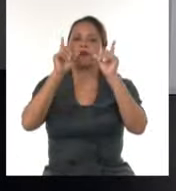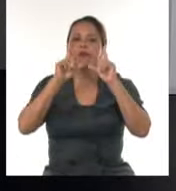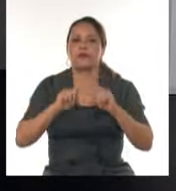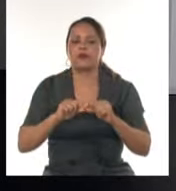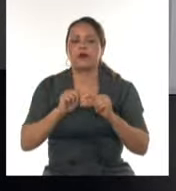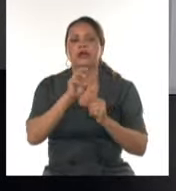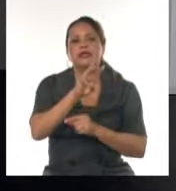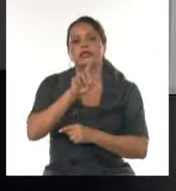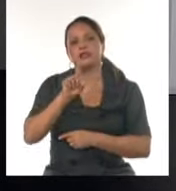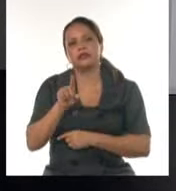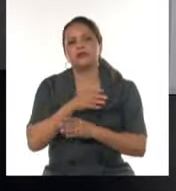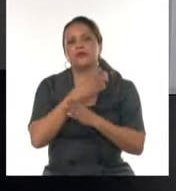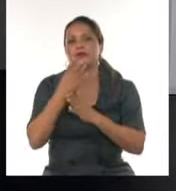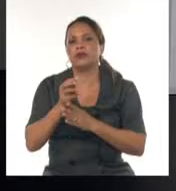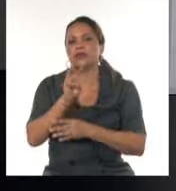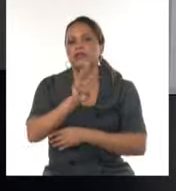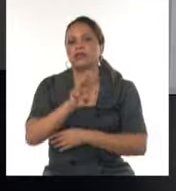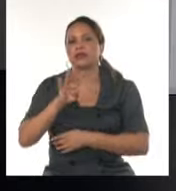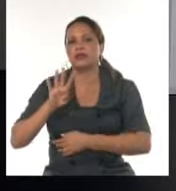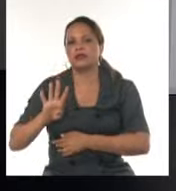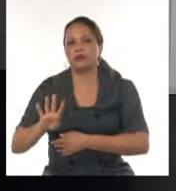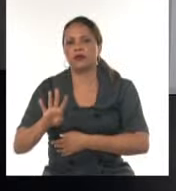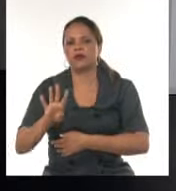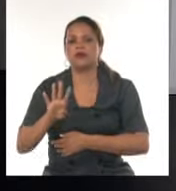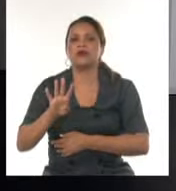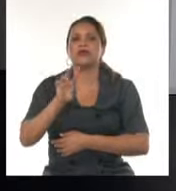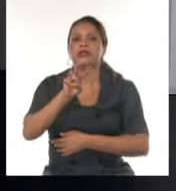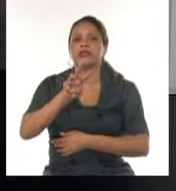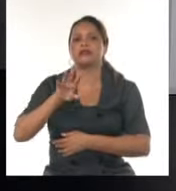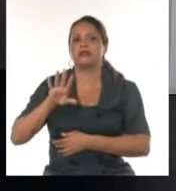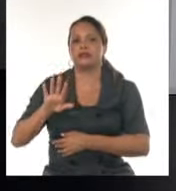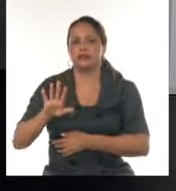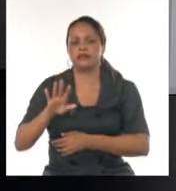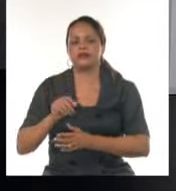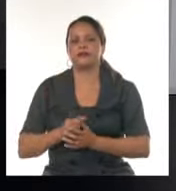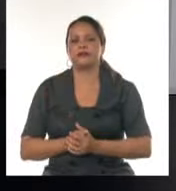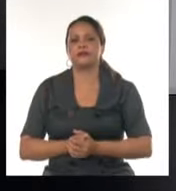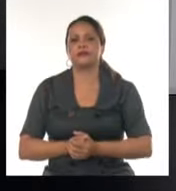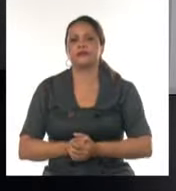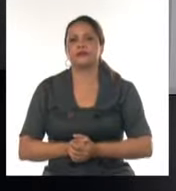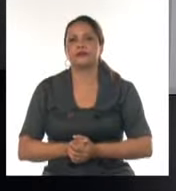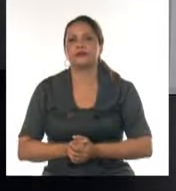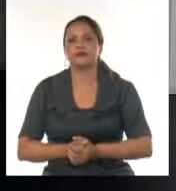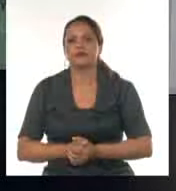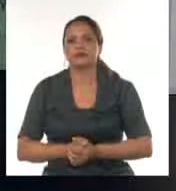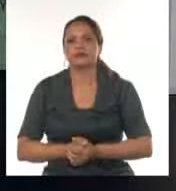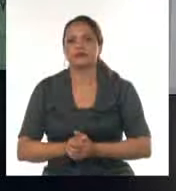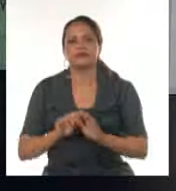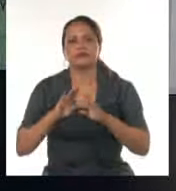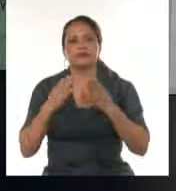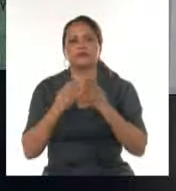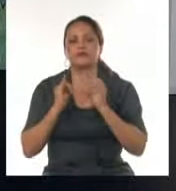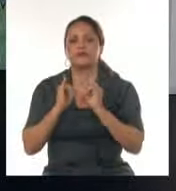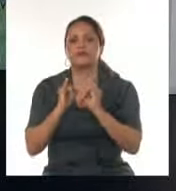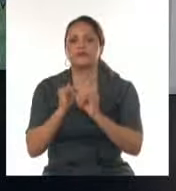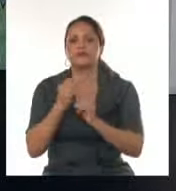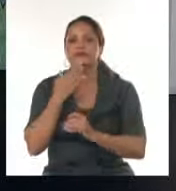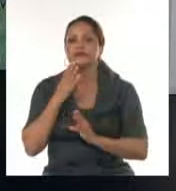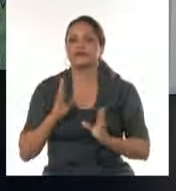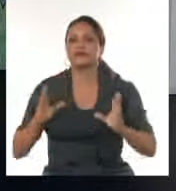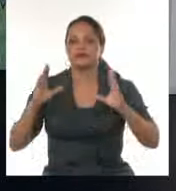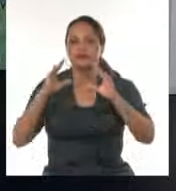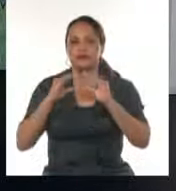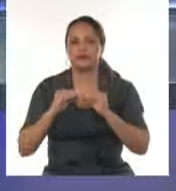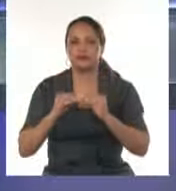31 y hasta 34 y 35 grados Celsius en el oriente del país. Esto es todo en cuanto al tiempo. Que tengan un feliz